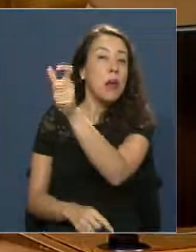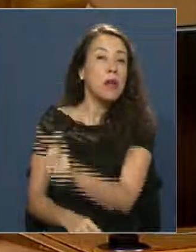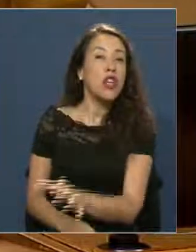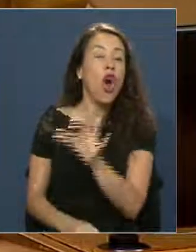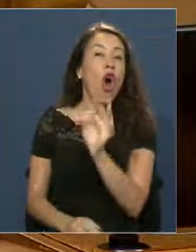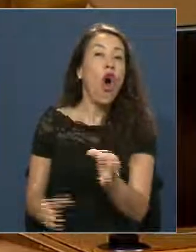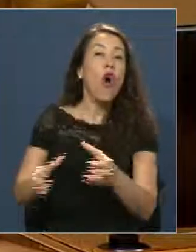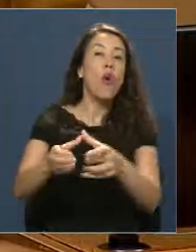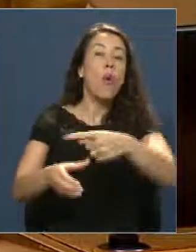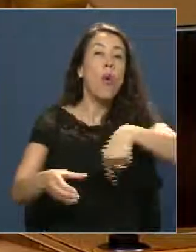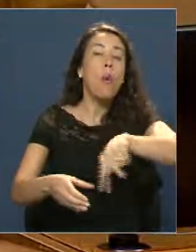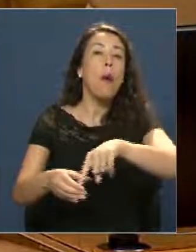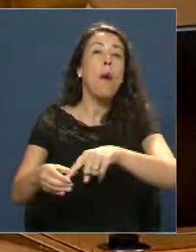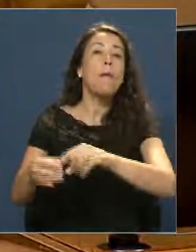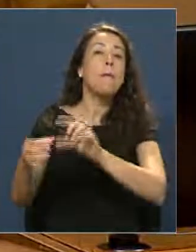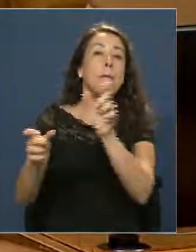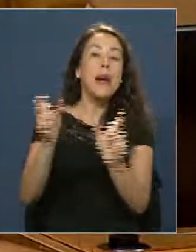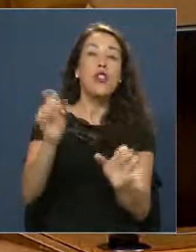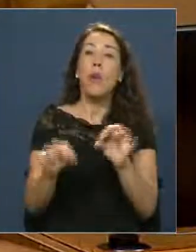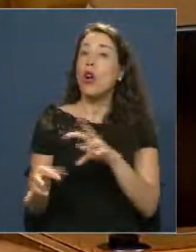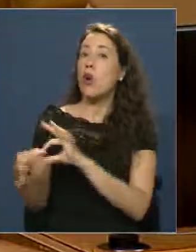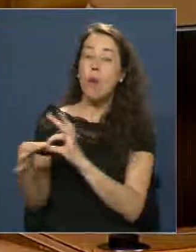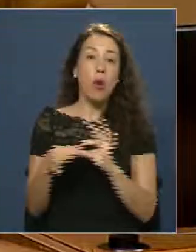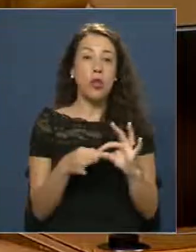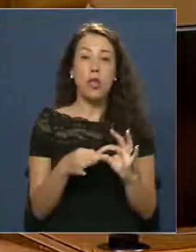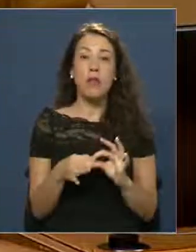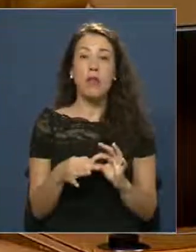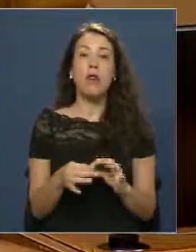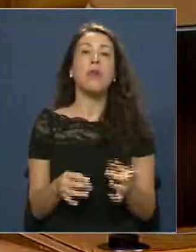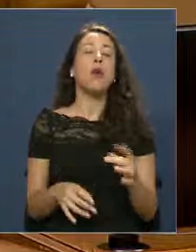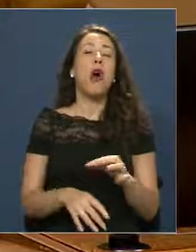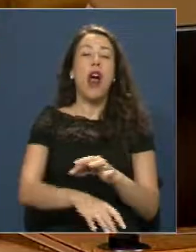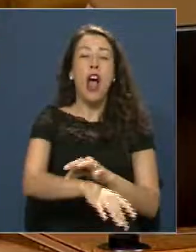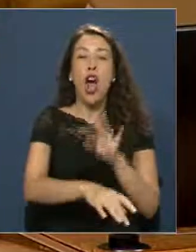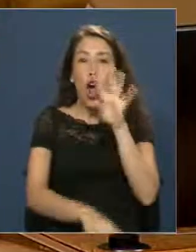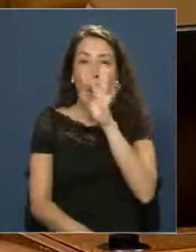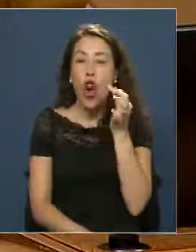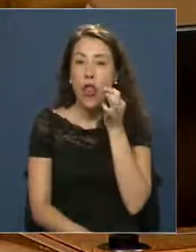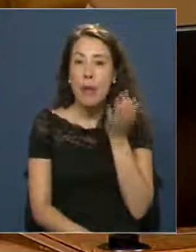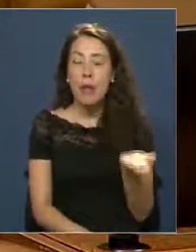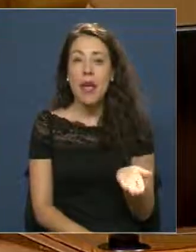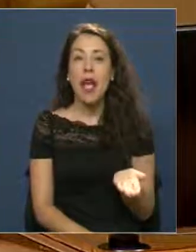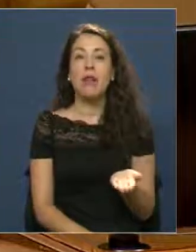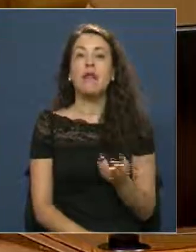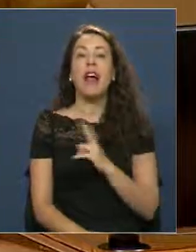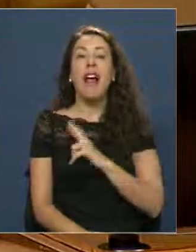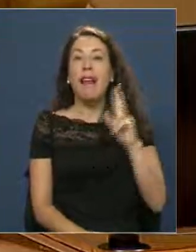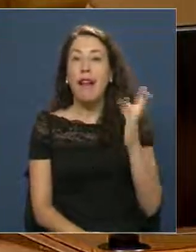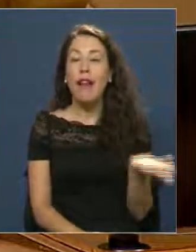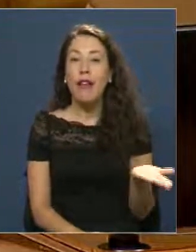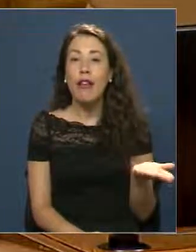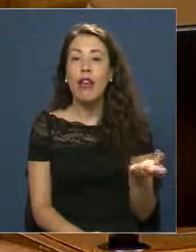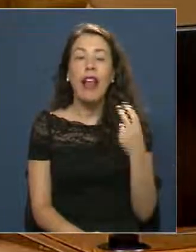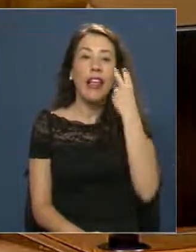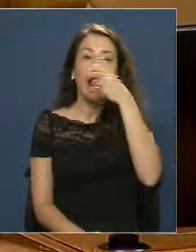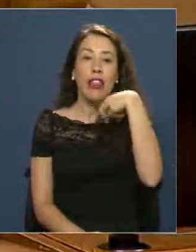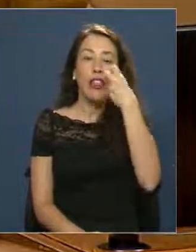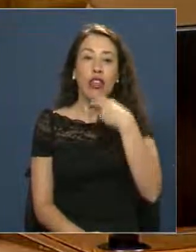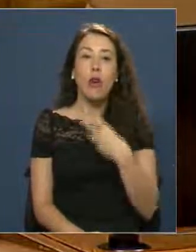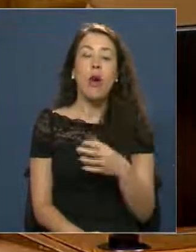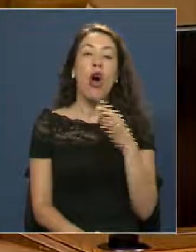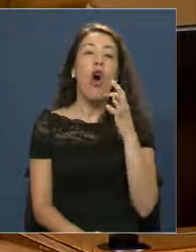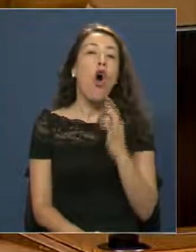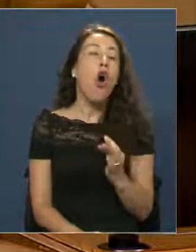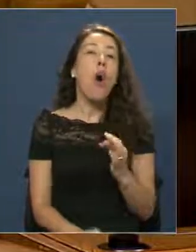de personas por ningún motivo, inclusive los de raza, color, religión, idioma u